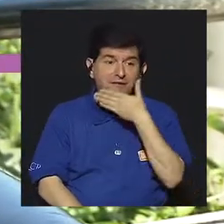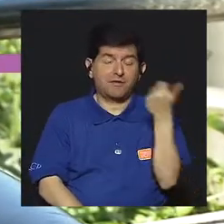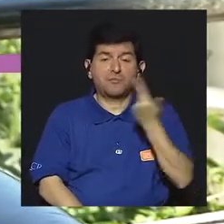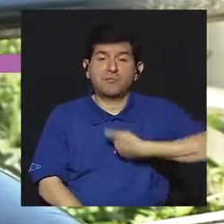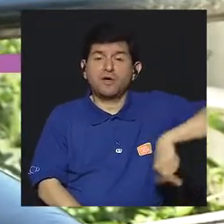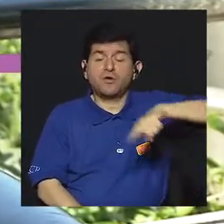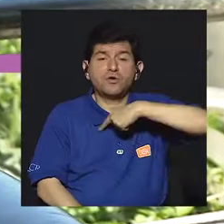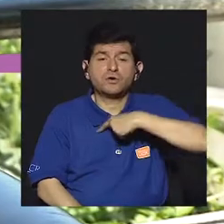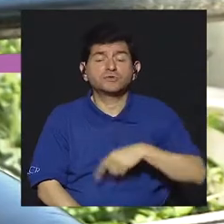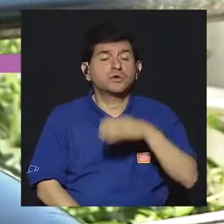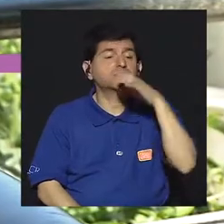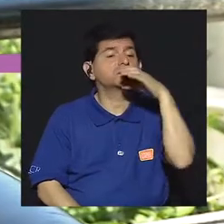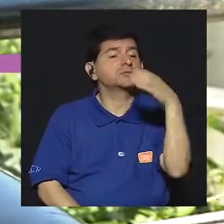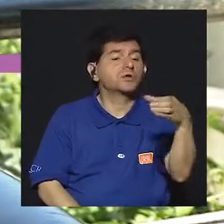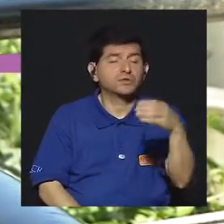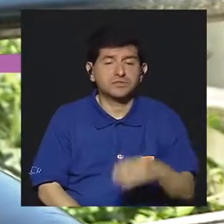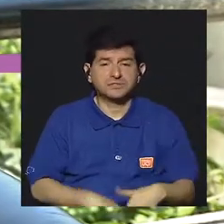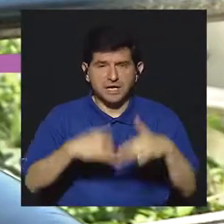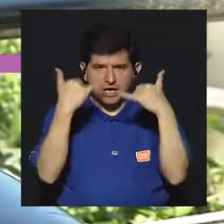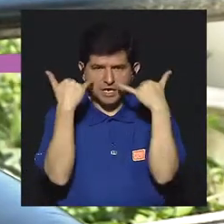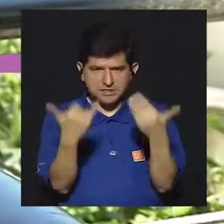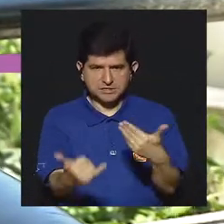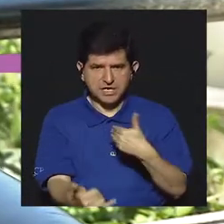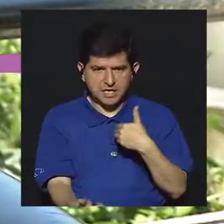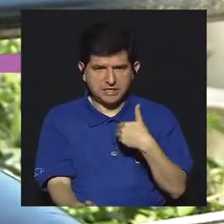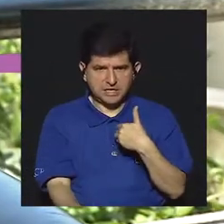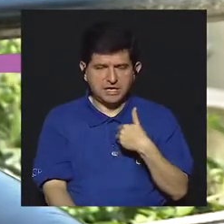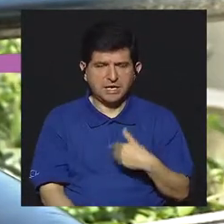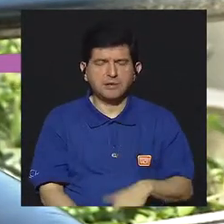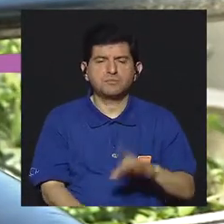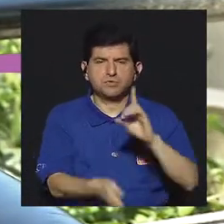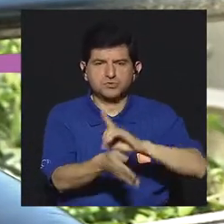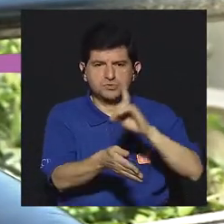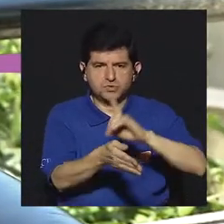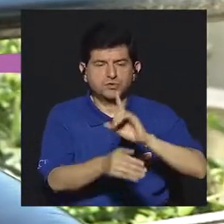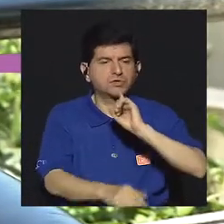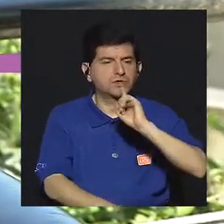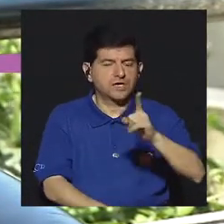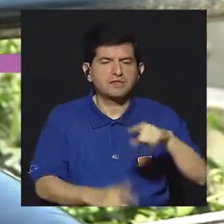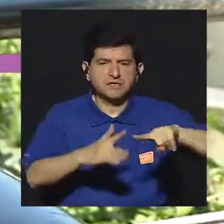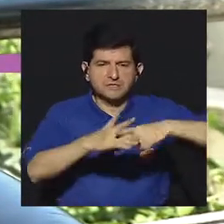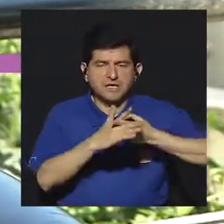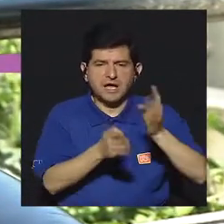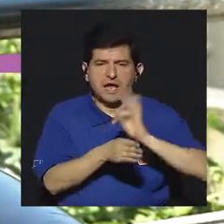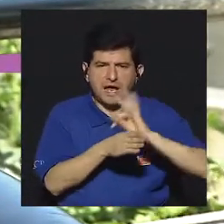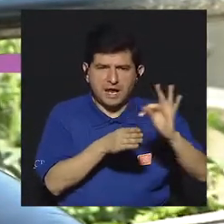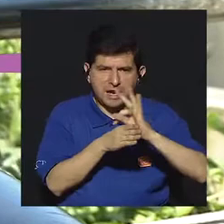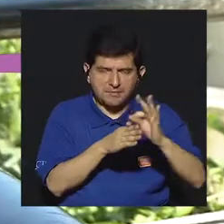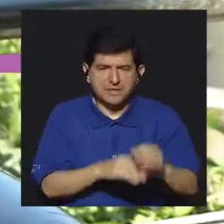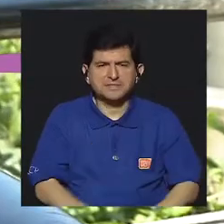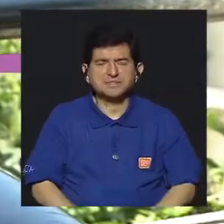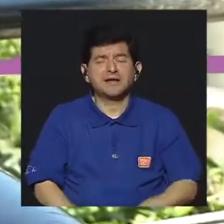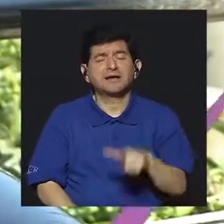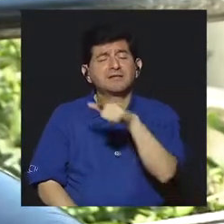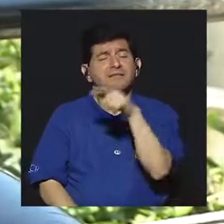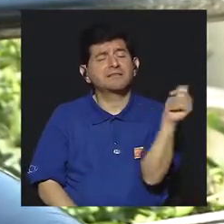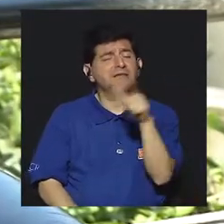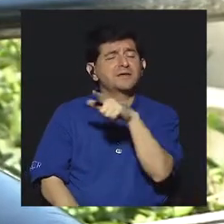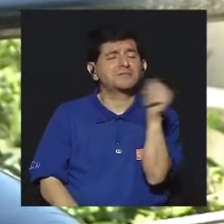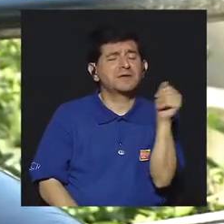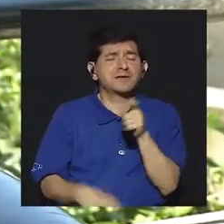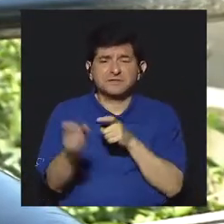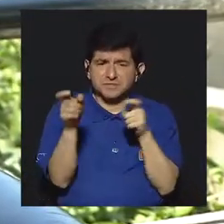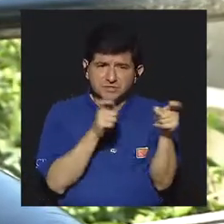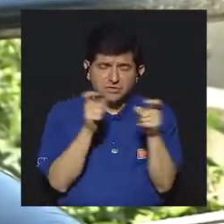ideal nosotros siempre es que recomendemos es que cuando ya tenemos la indicación de un médico que hay que empezar un tratamiento por varios meses